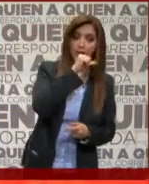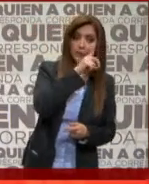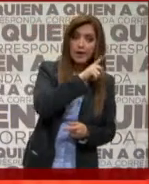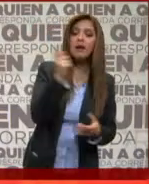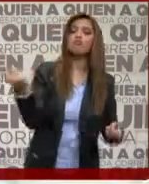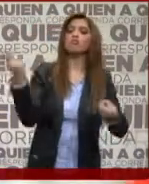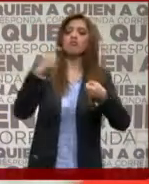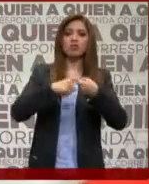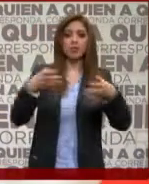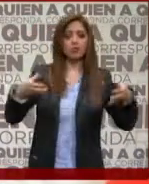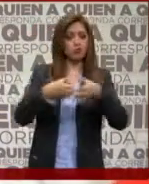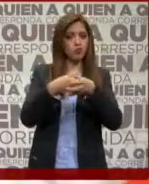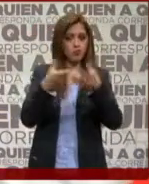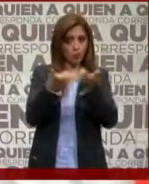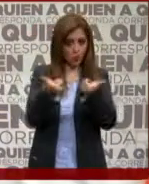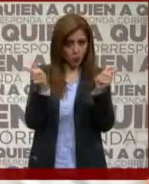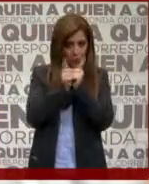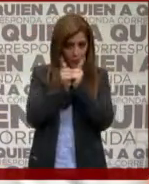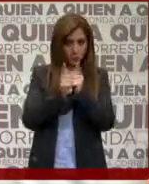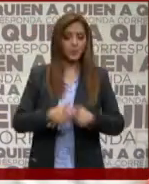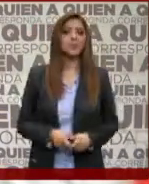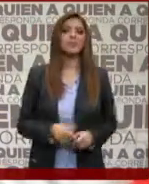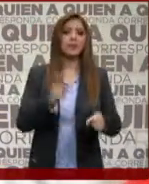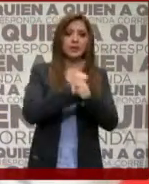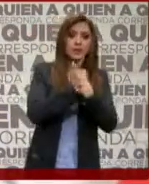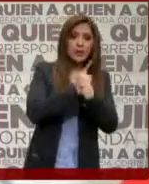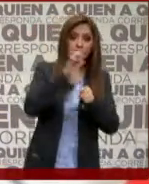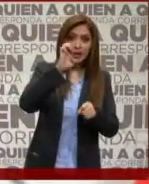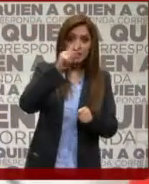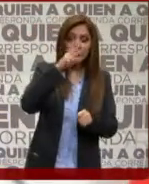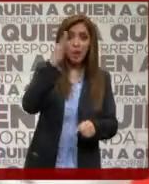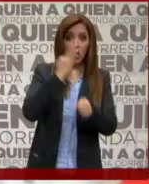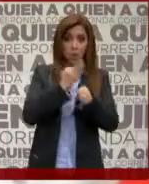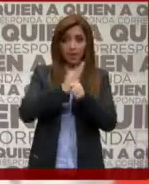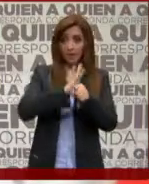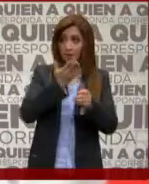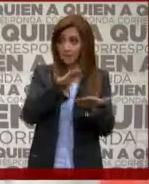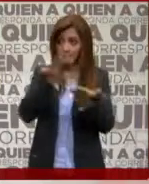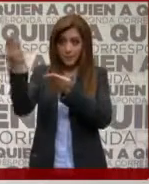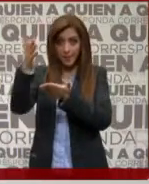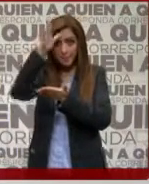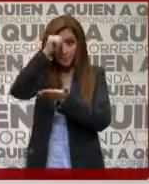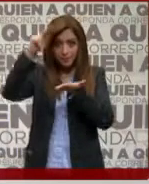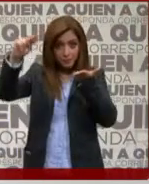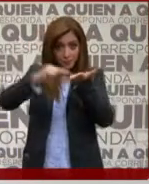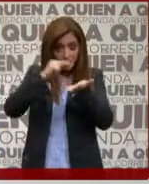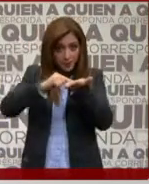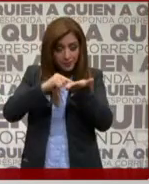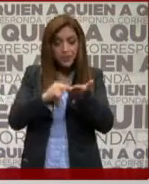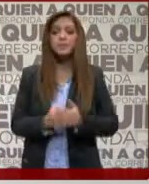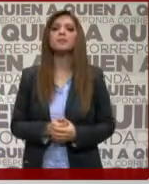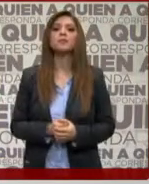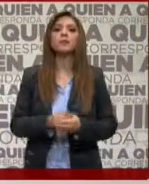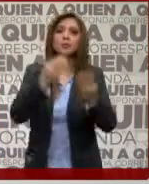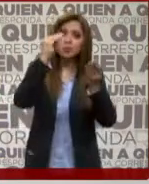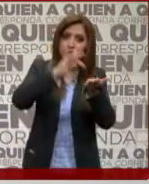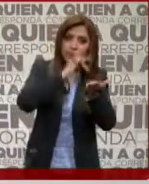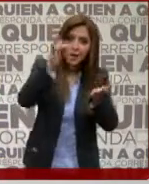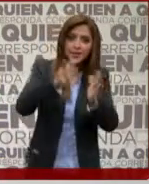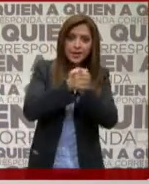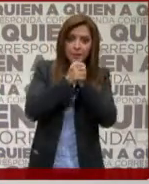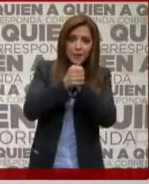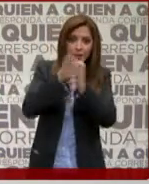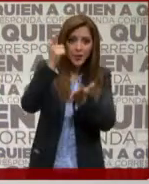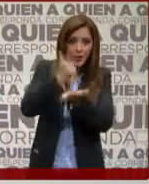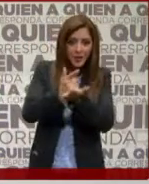organizada barragán pues muchas gracias y pues ya vamos a pasar en un momento más a la firma de este convenio muchas gracias y un saludo jorge